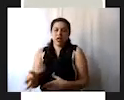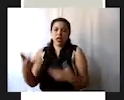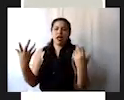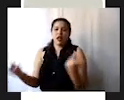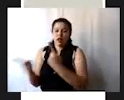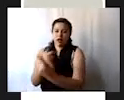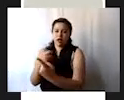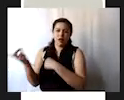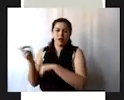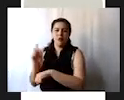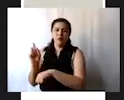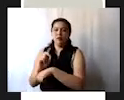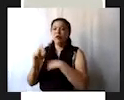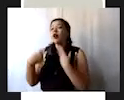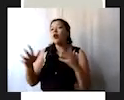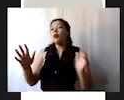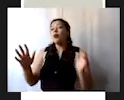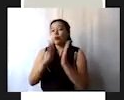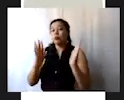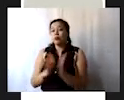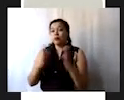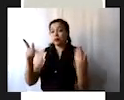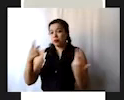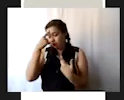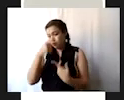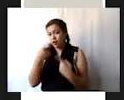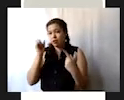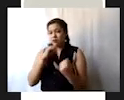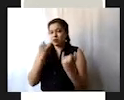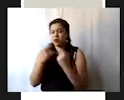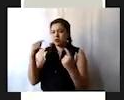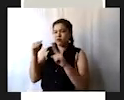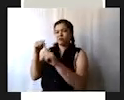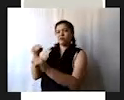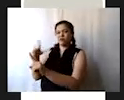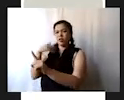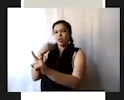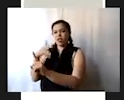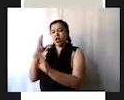el día a día parte de esta misma misión o este mismo